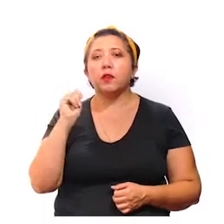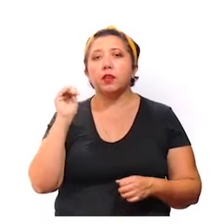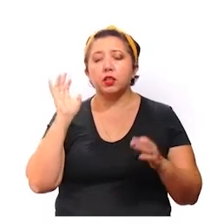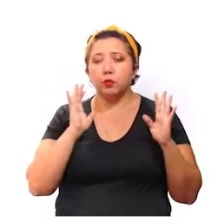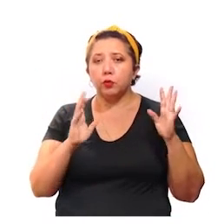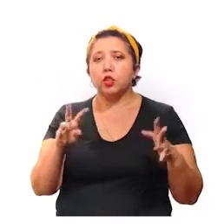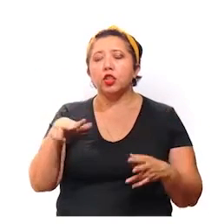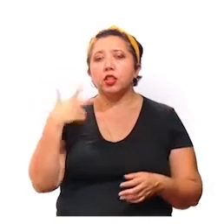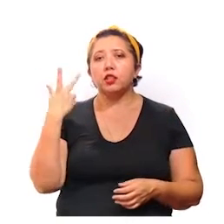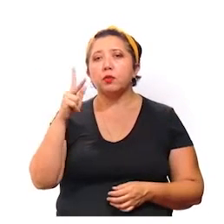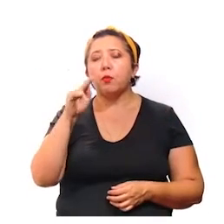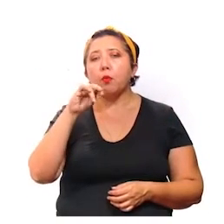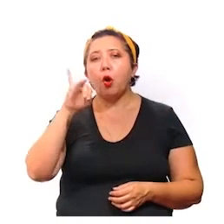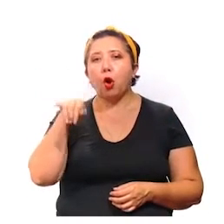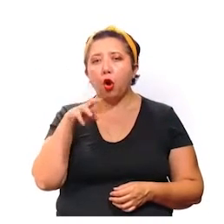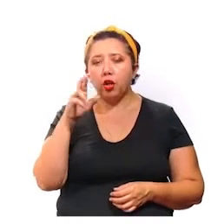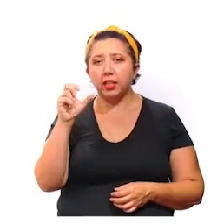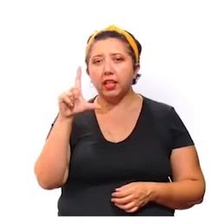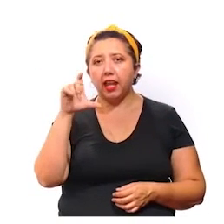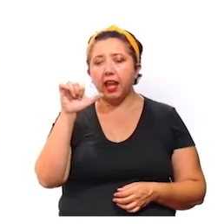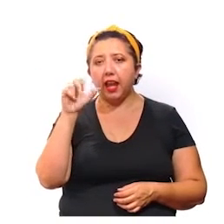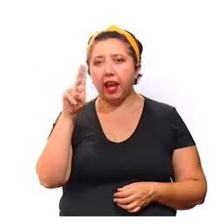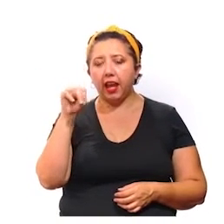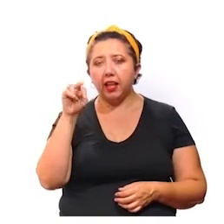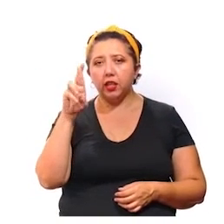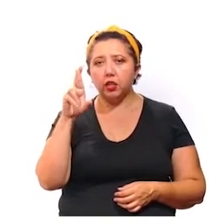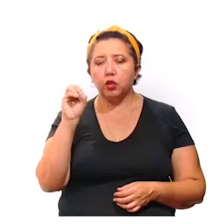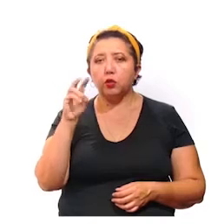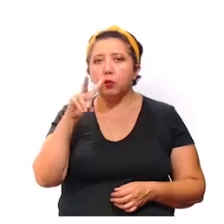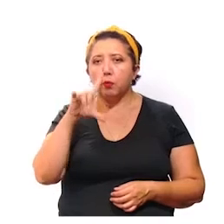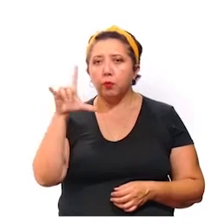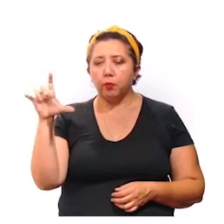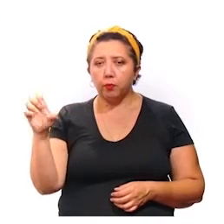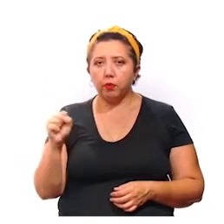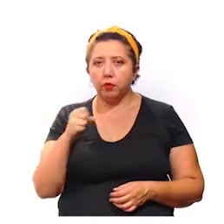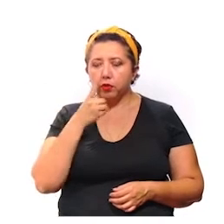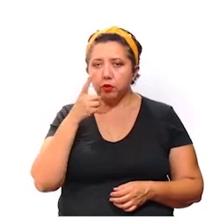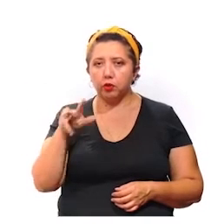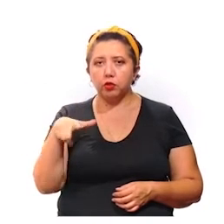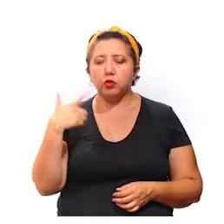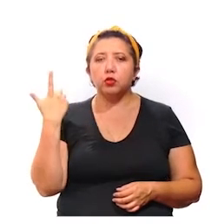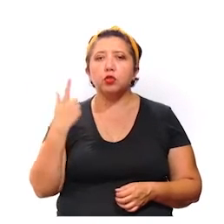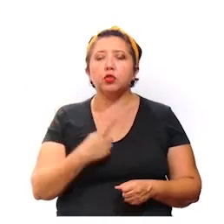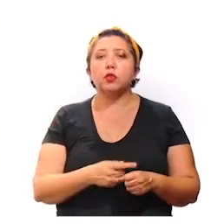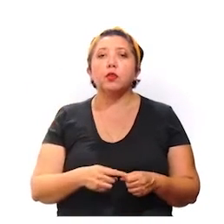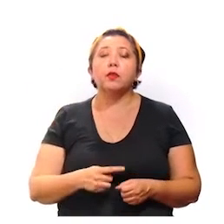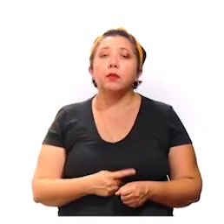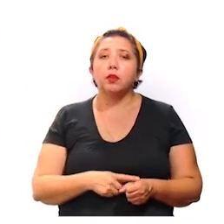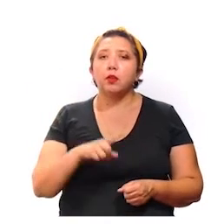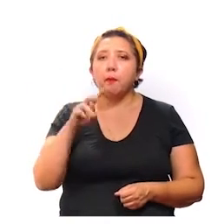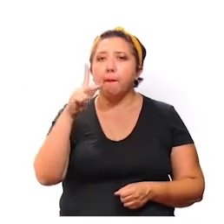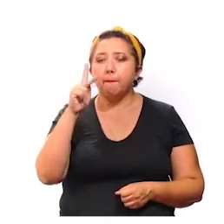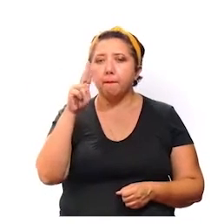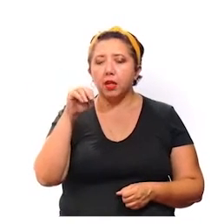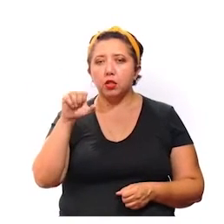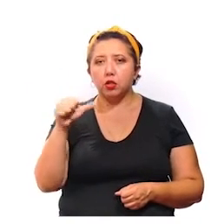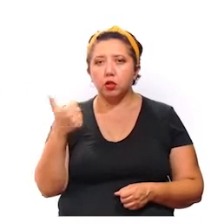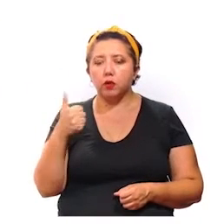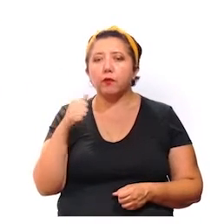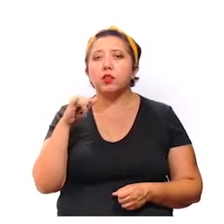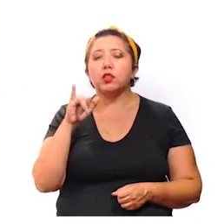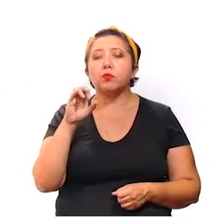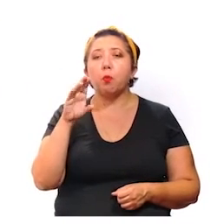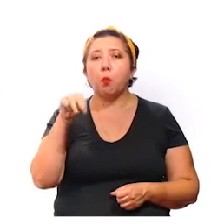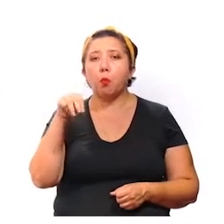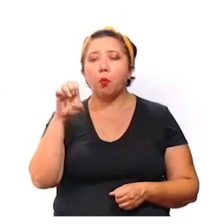Montejo con 13, Bojorques y Leandro Valle, cada colonia con 12 contagios, Pensiones 11, Francisco y